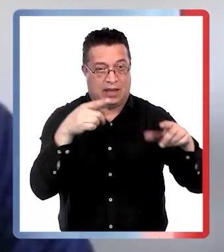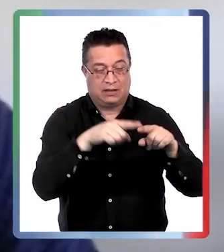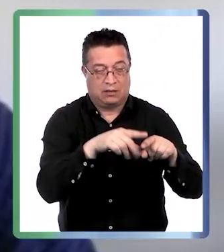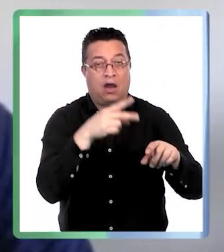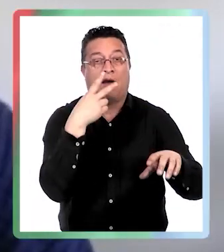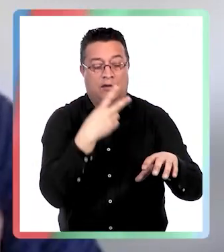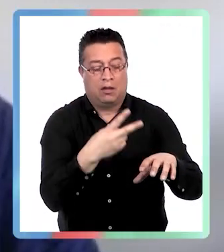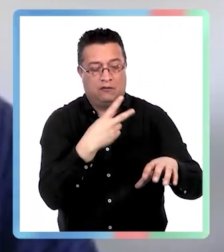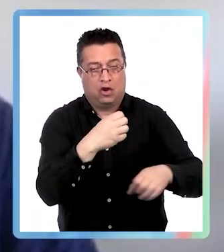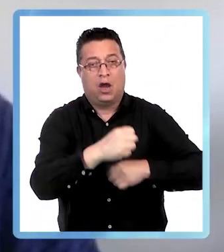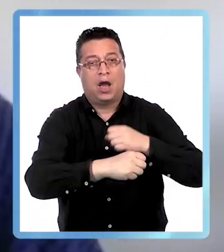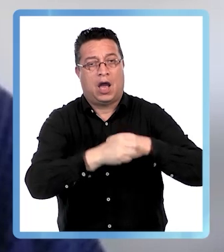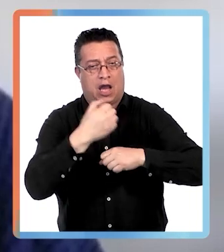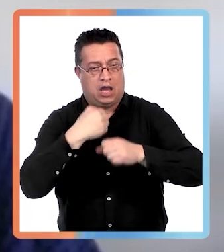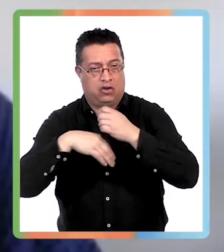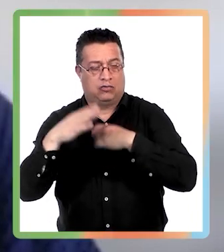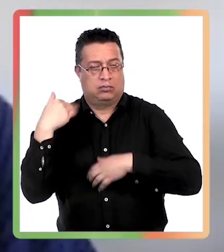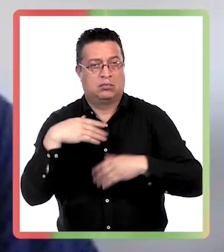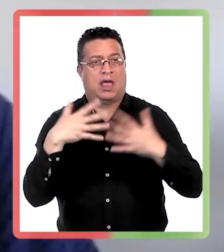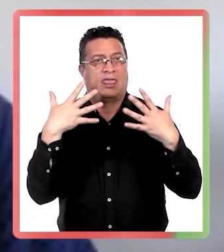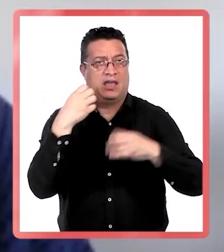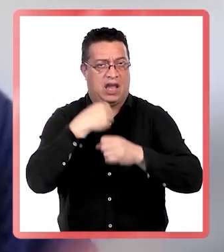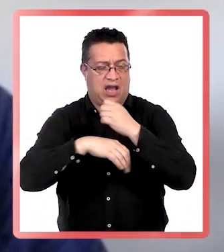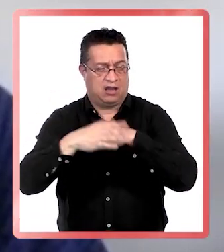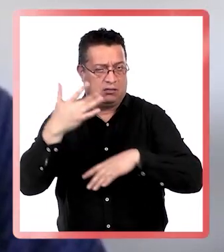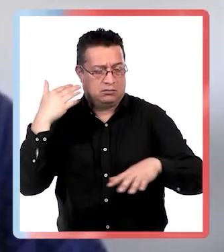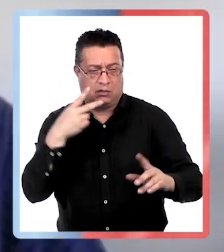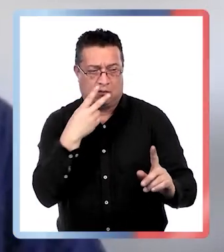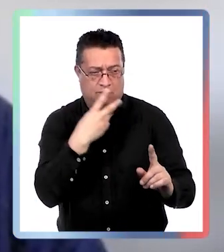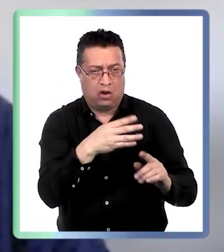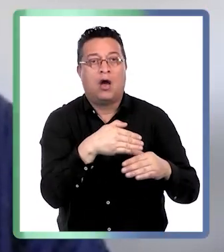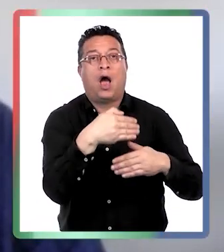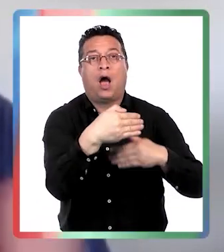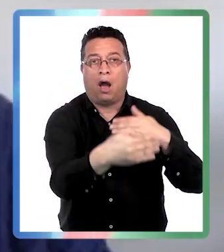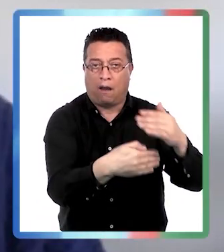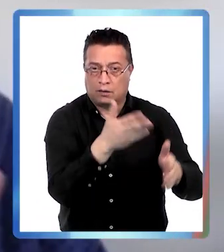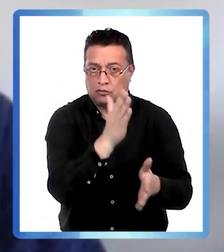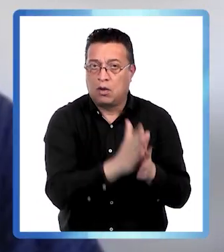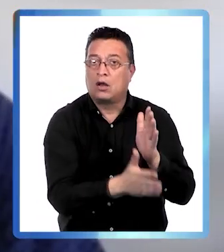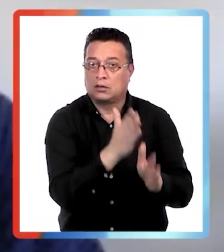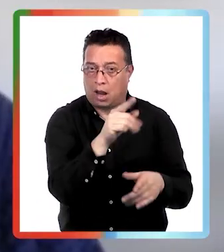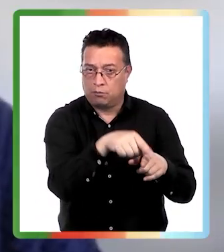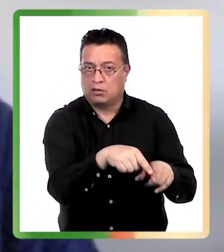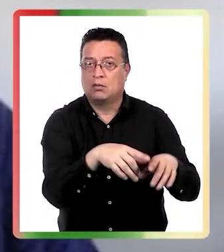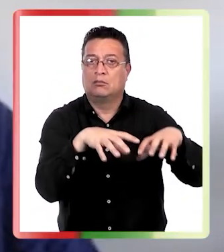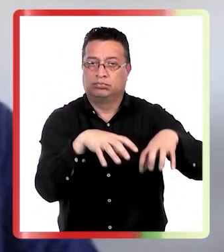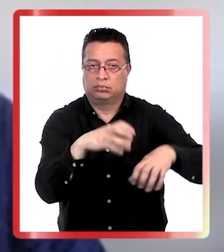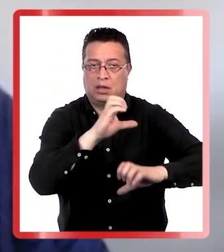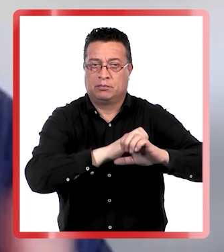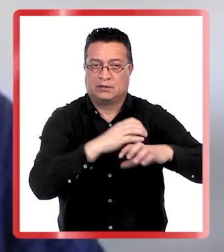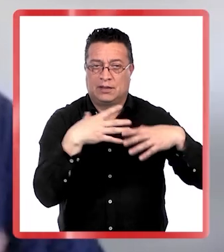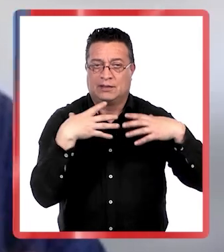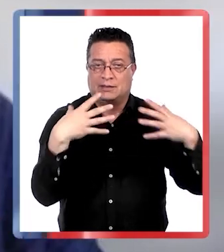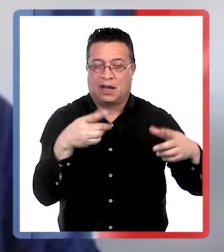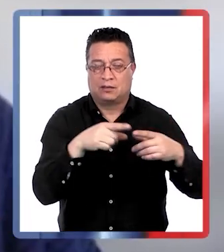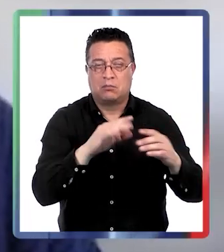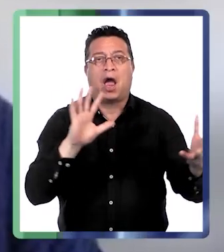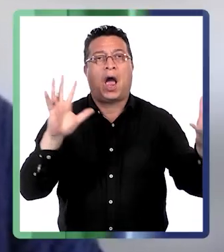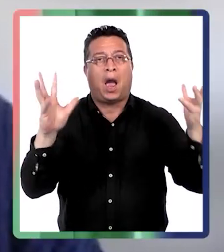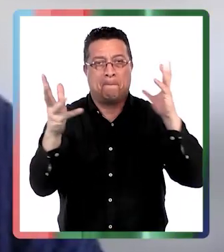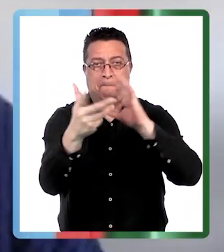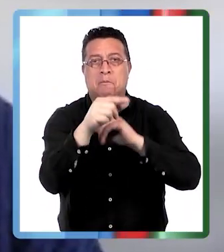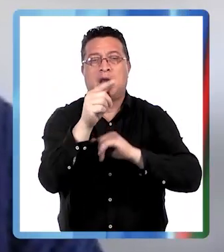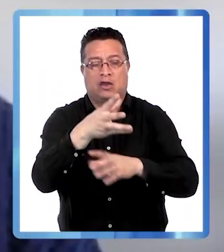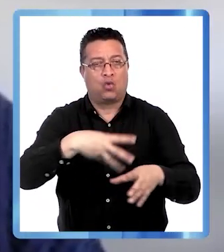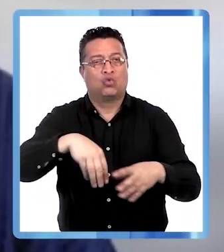Las grandes empresas hemos visto en los últimos años, yo diría en la última década, que han avanzado rápidamente en crear